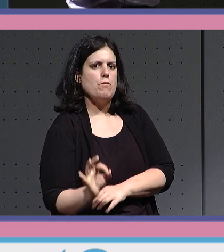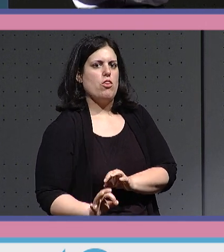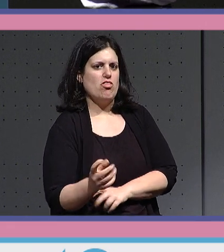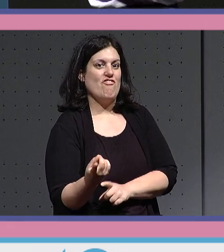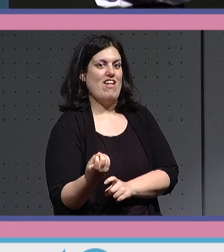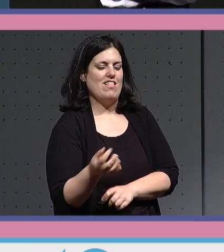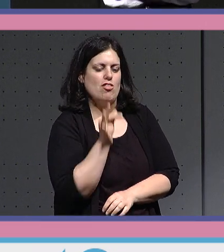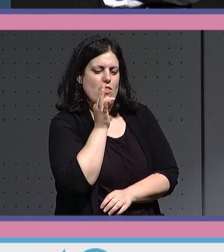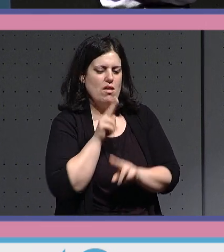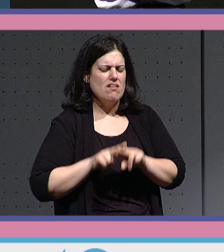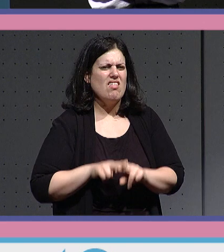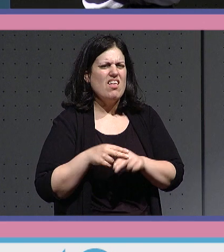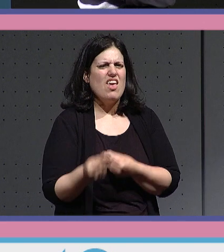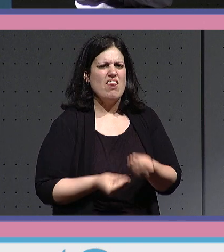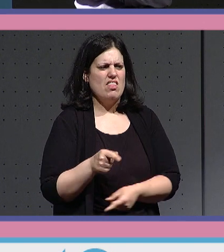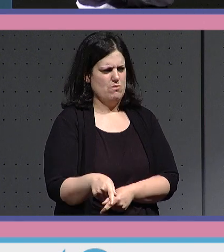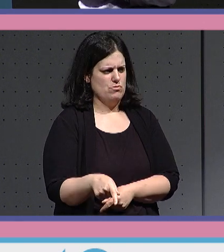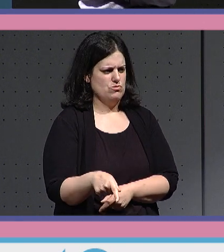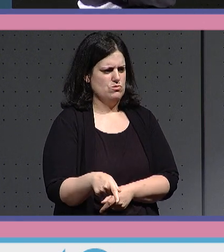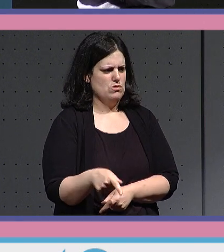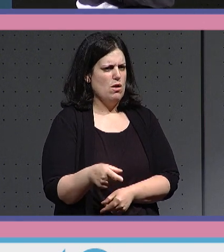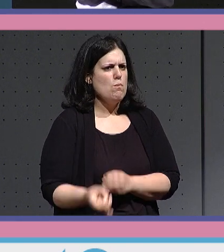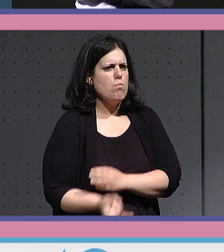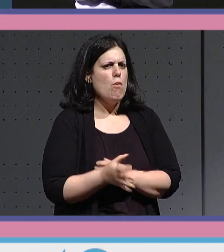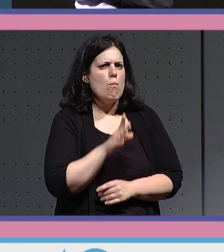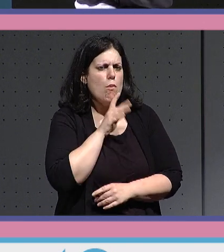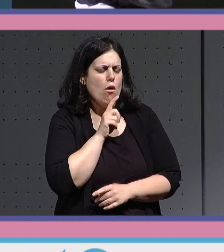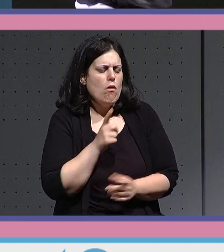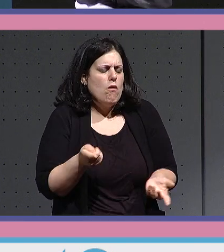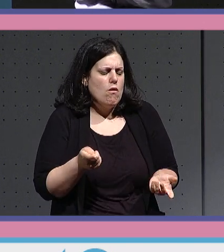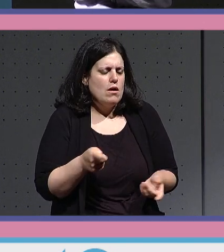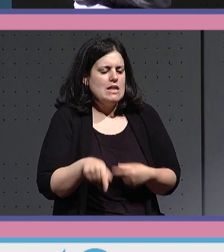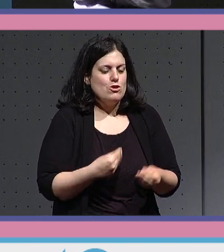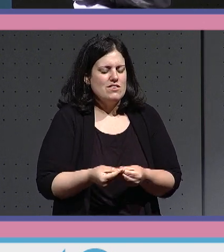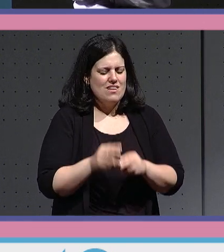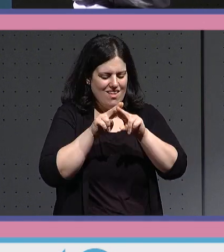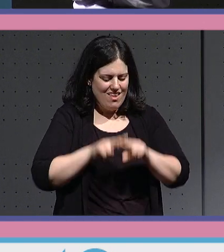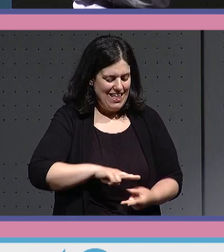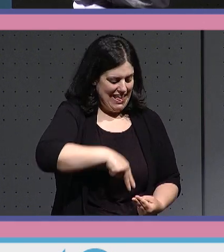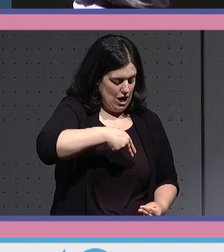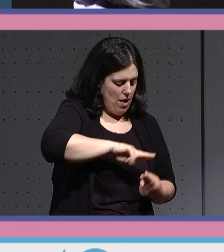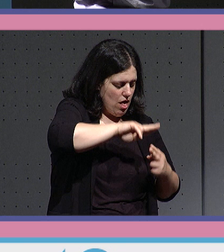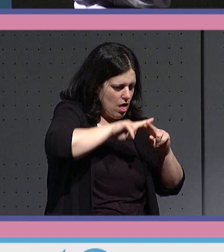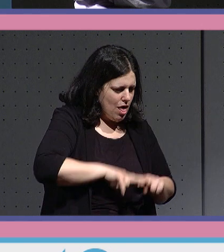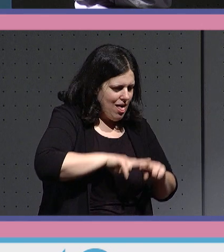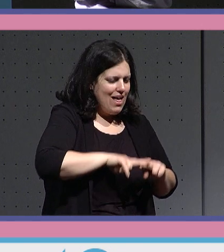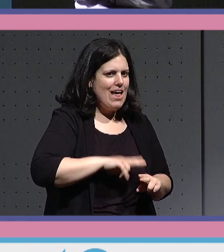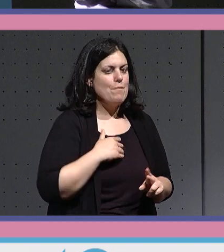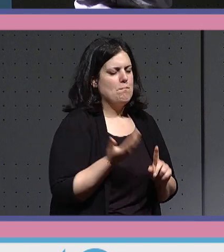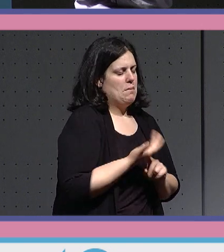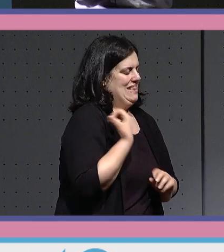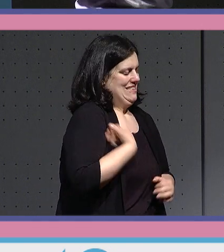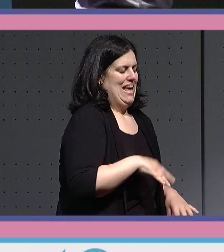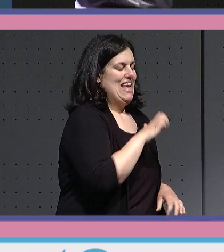¿Qué podemos hacer con esos casos? Nosotros cuando analizamos el genoma solo estamos analizando la parte del genoma que entendemos, que